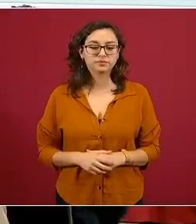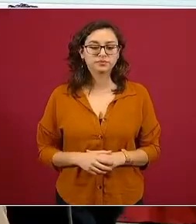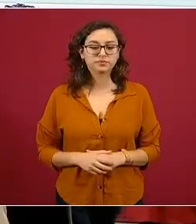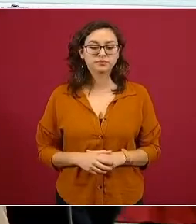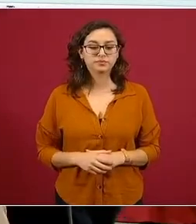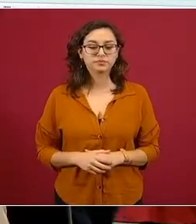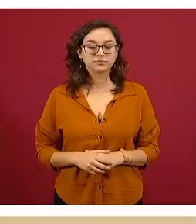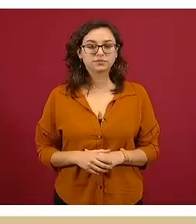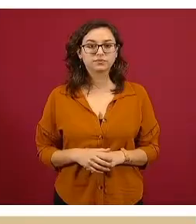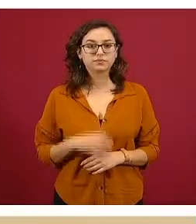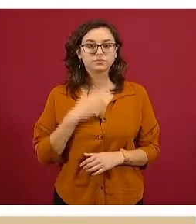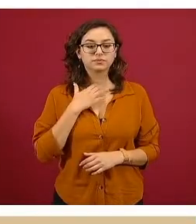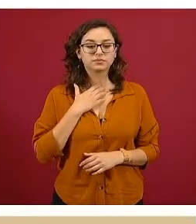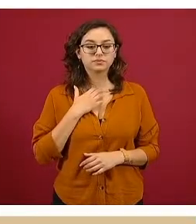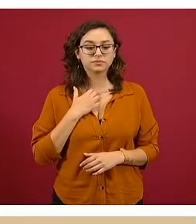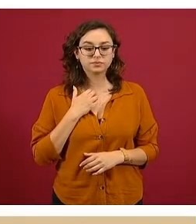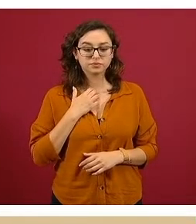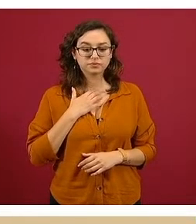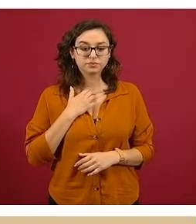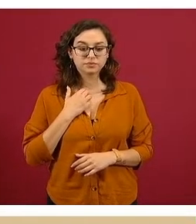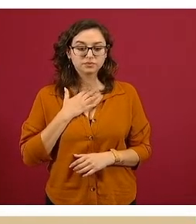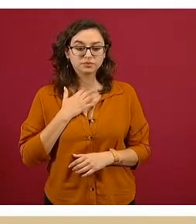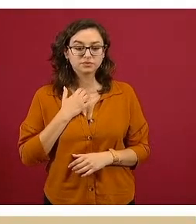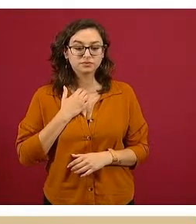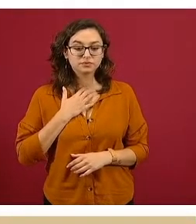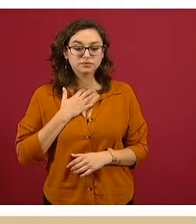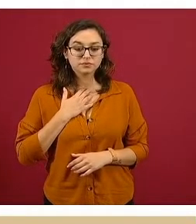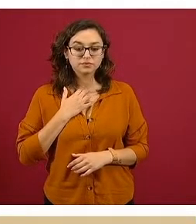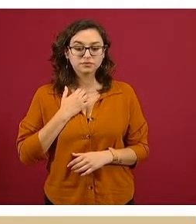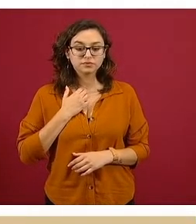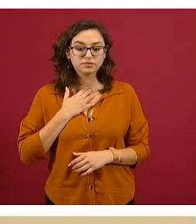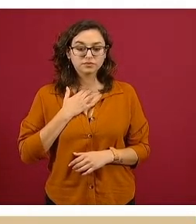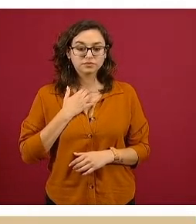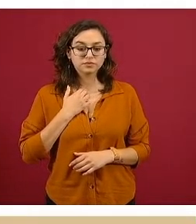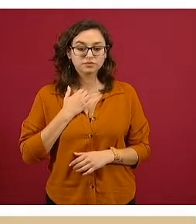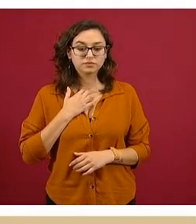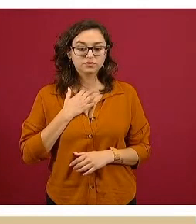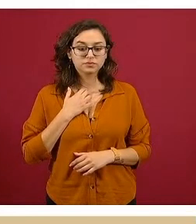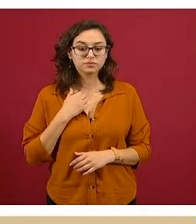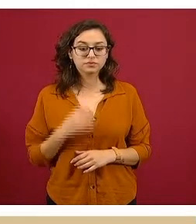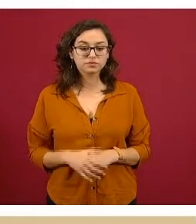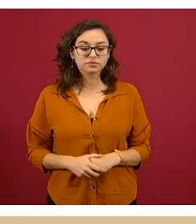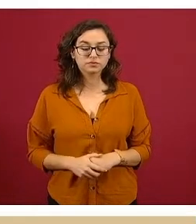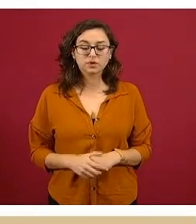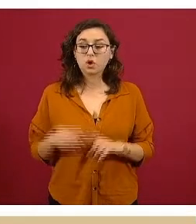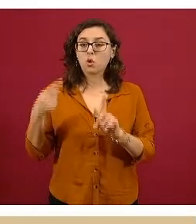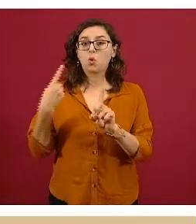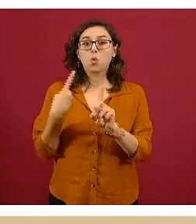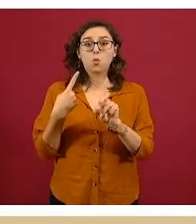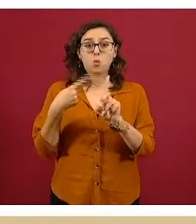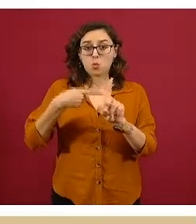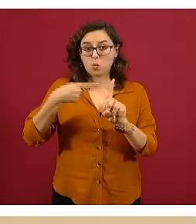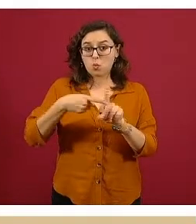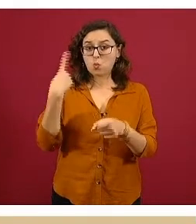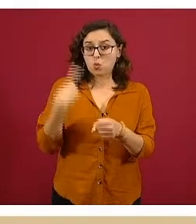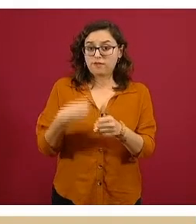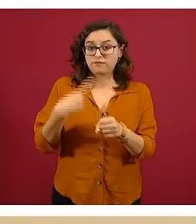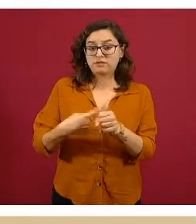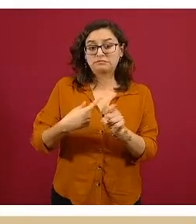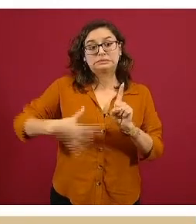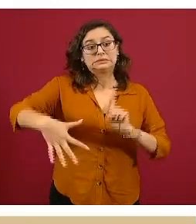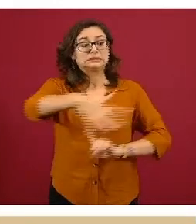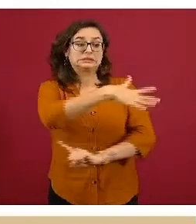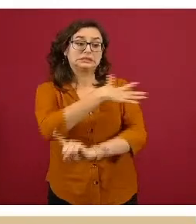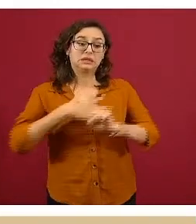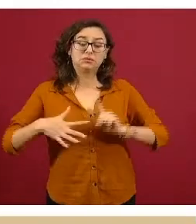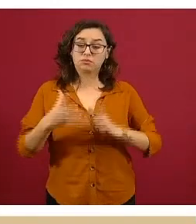Y quisiera que pusieran atención también en todo el trabajo que hay alrededor de un caso. La doctora Santa decía que,